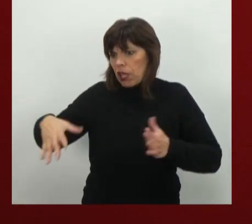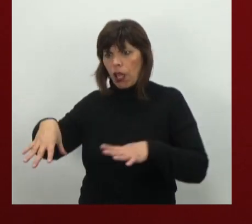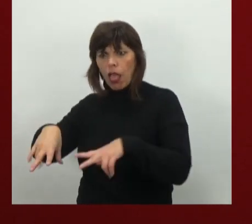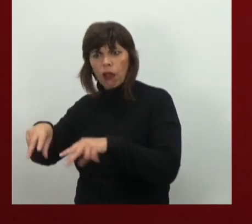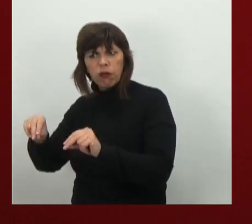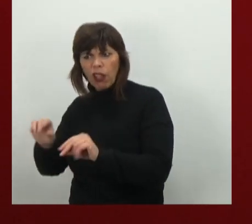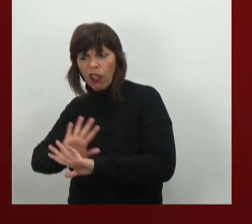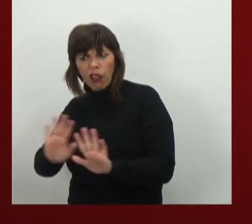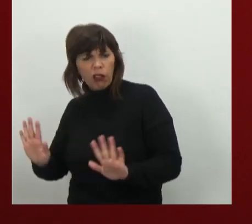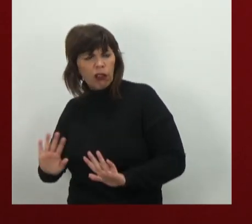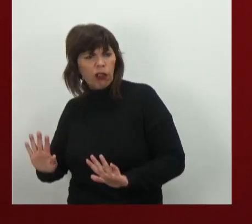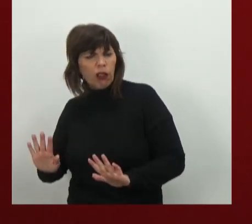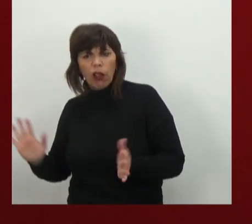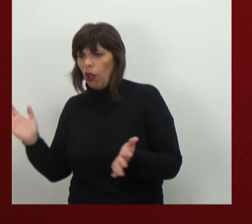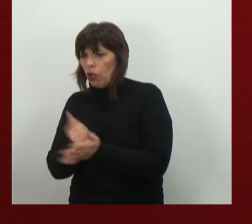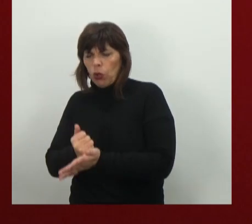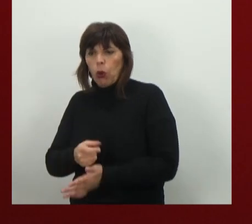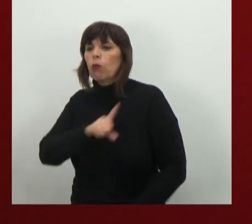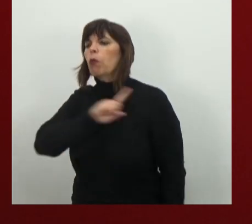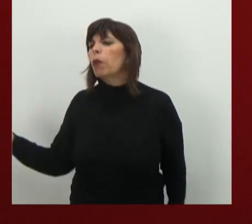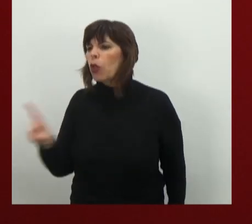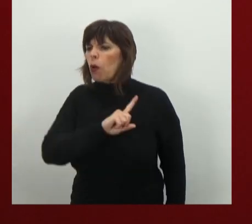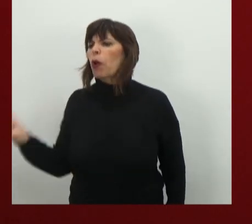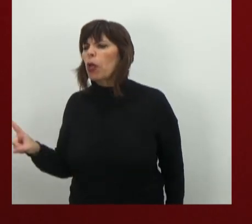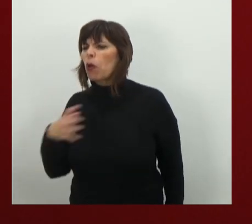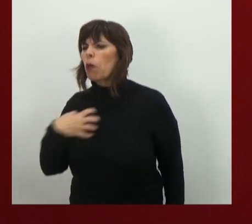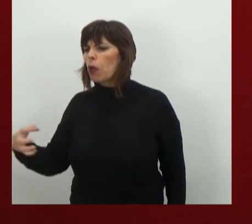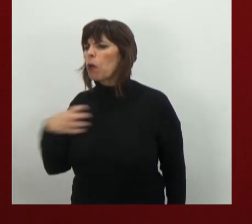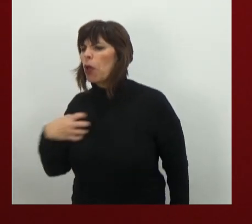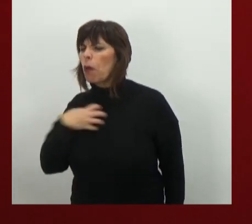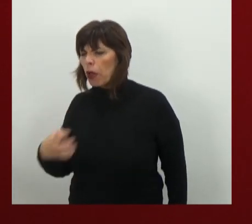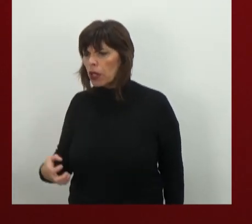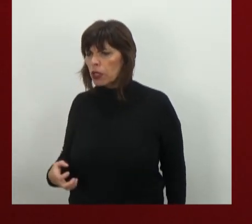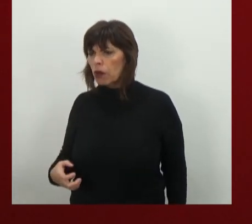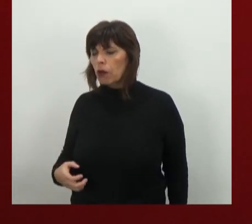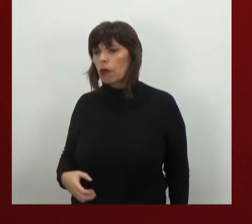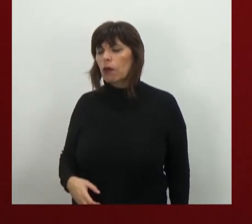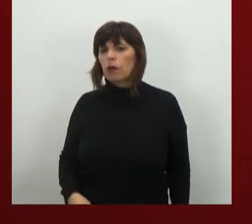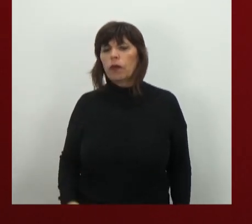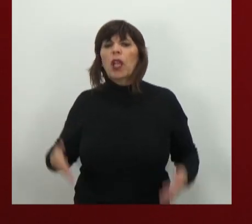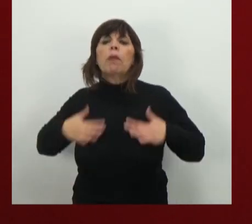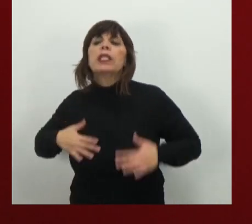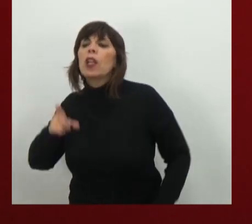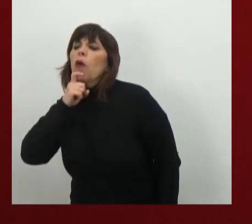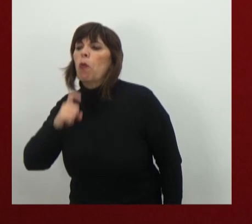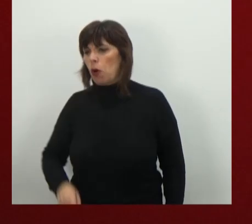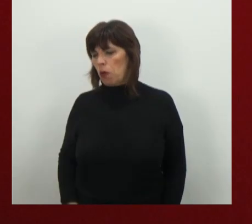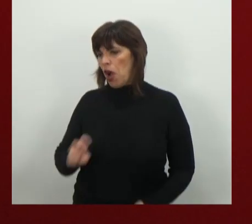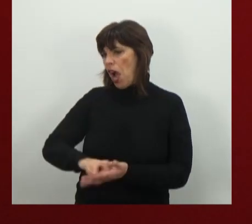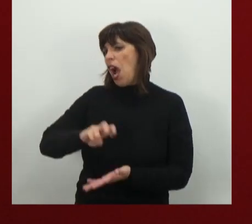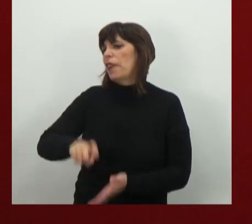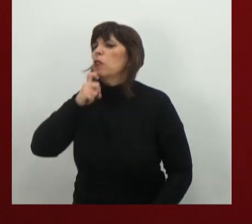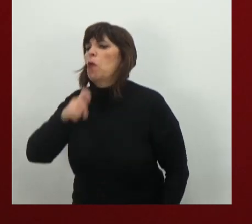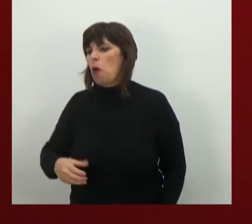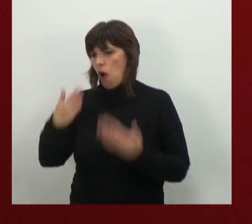era legalismo. Cómo te vistes, cómo andas, cómo